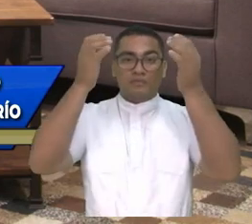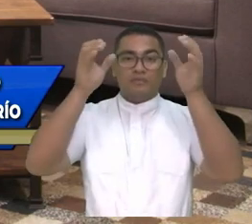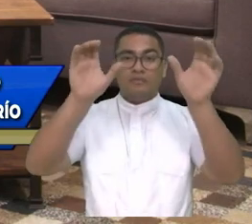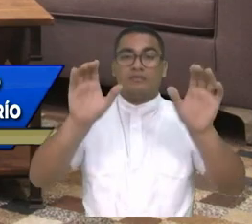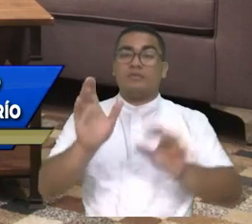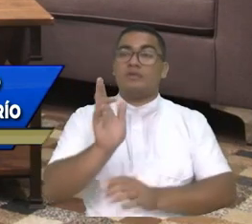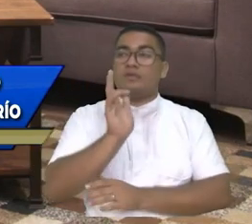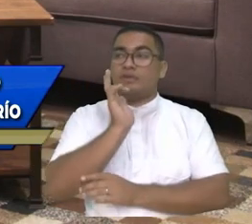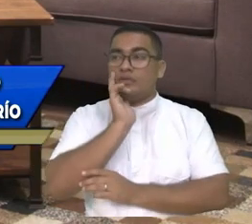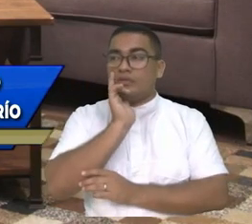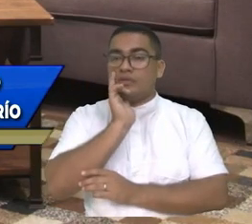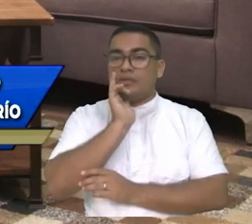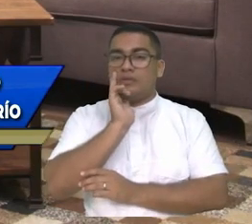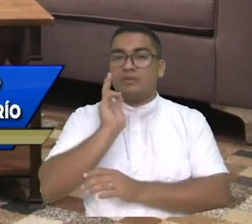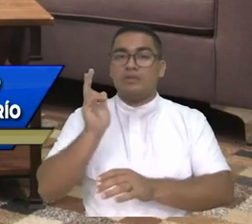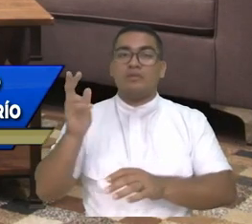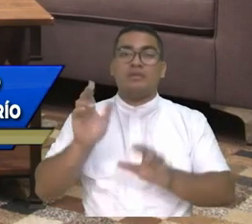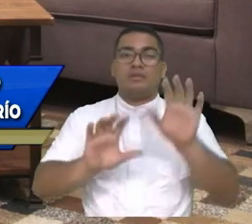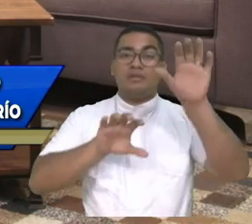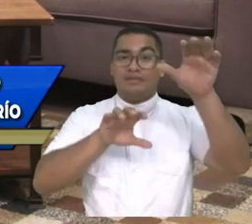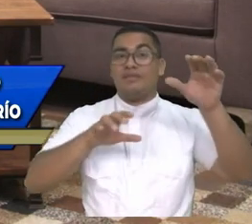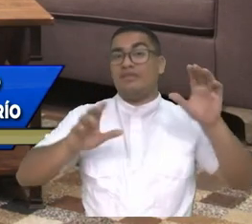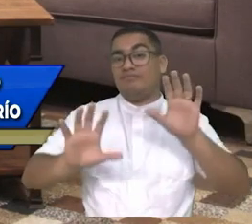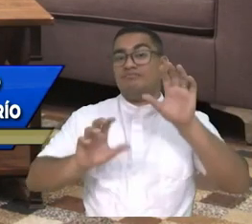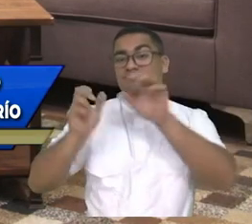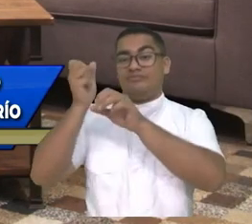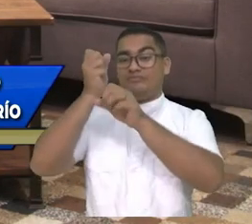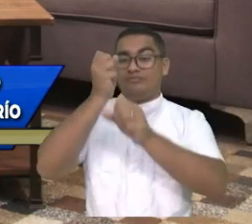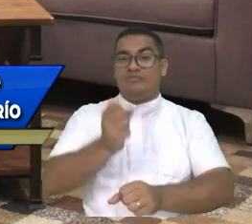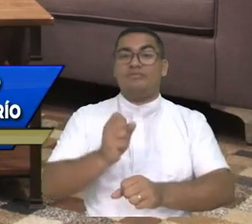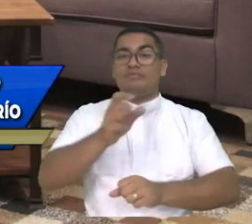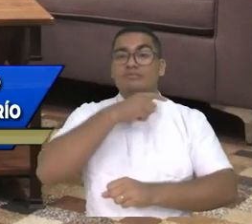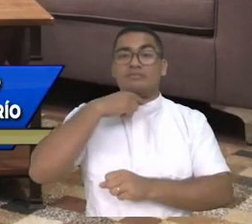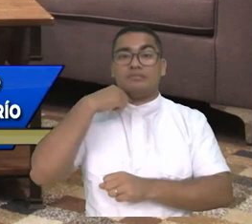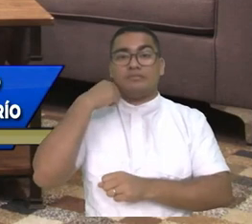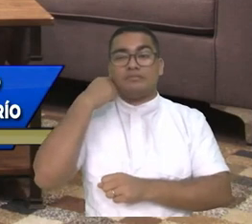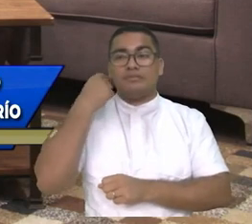Darío, fundado en León de Nicaragua por verdaderos